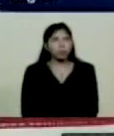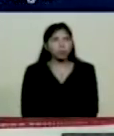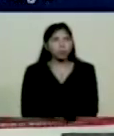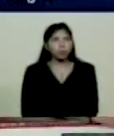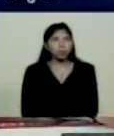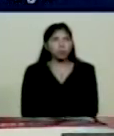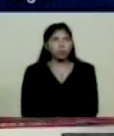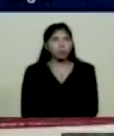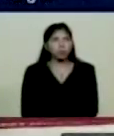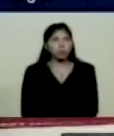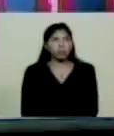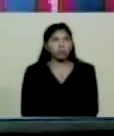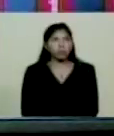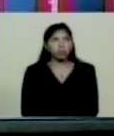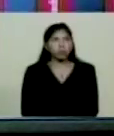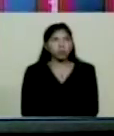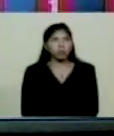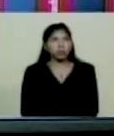Miren,